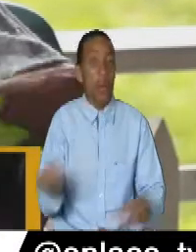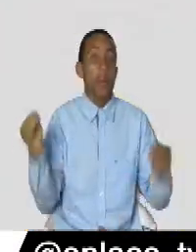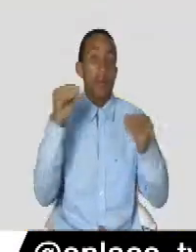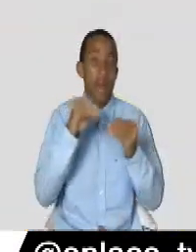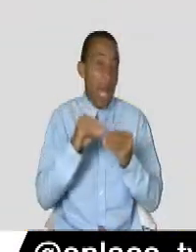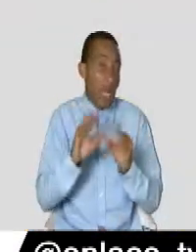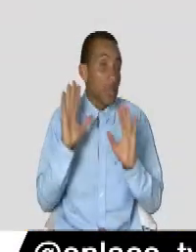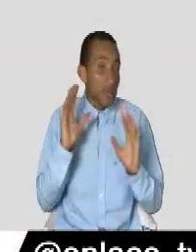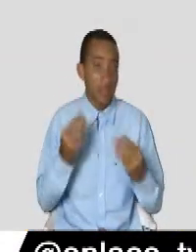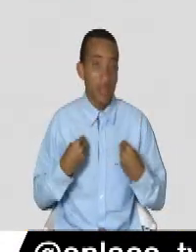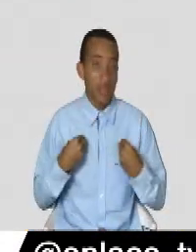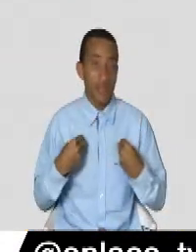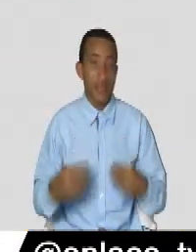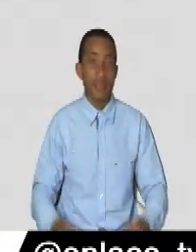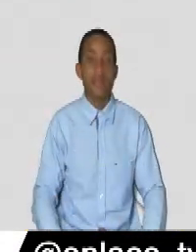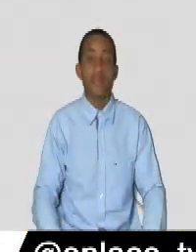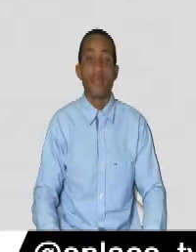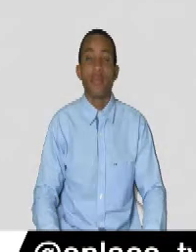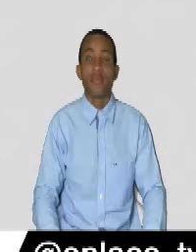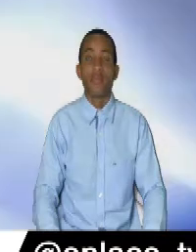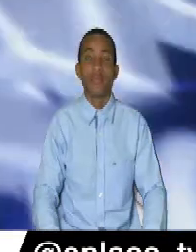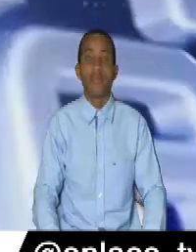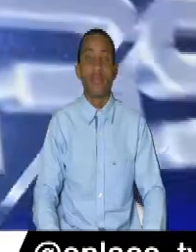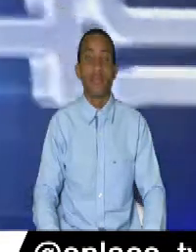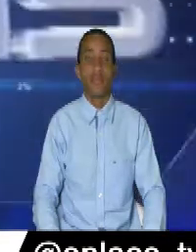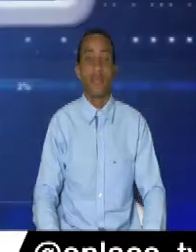o... Con el patrocinio de Impala Terminals.